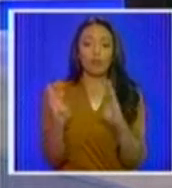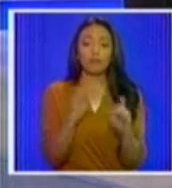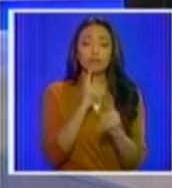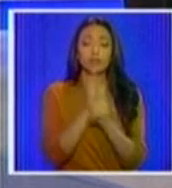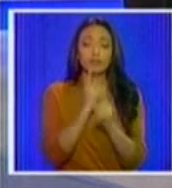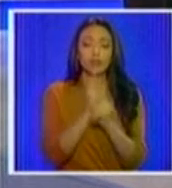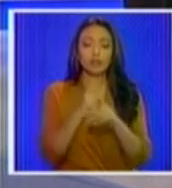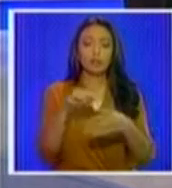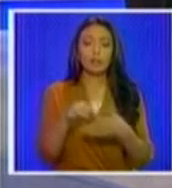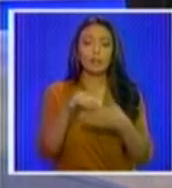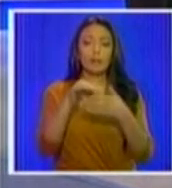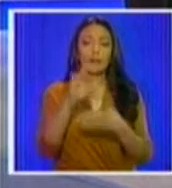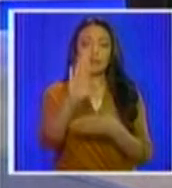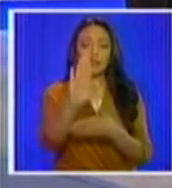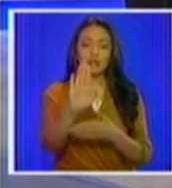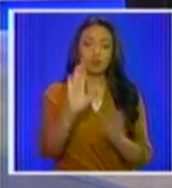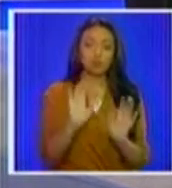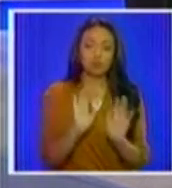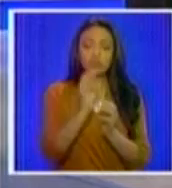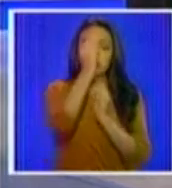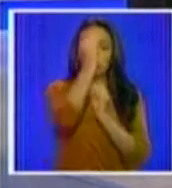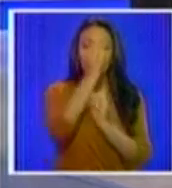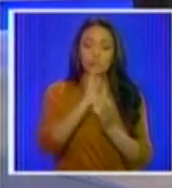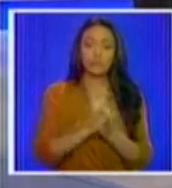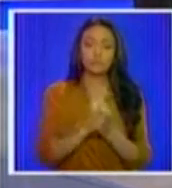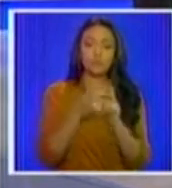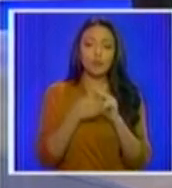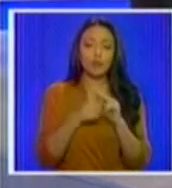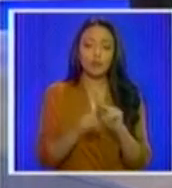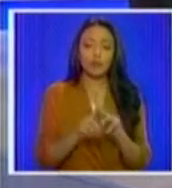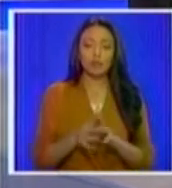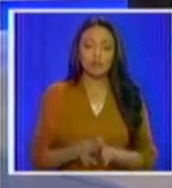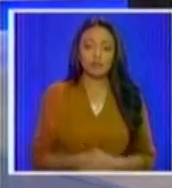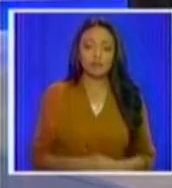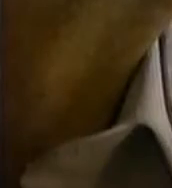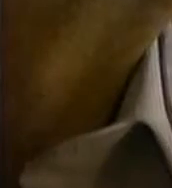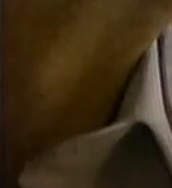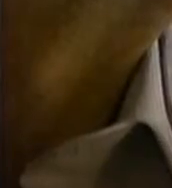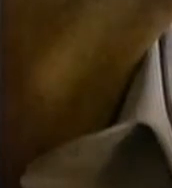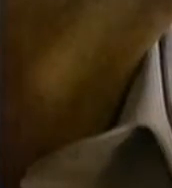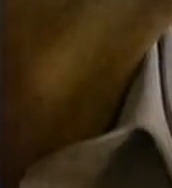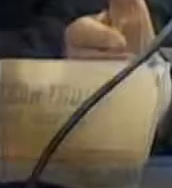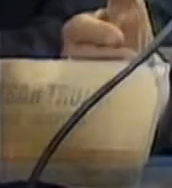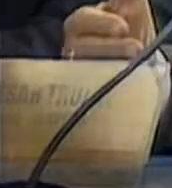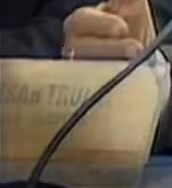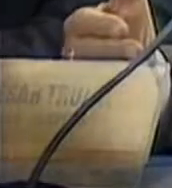estar pendientes para informarles. Justamente vamos a iniciar con esta noticia.